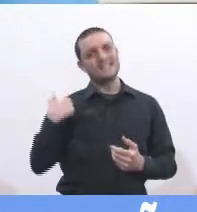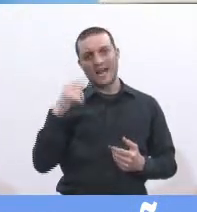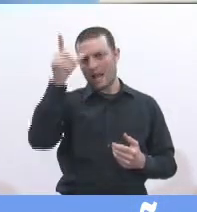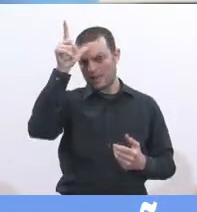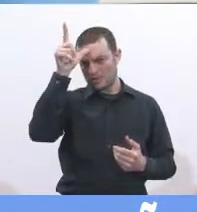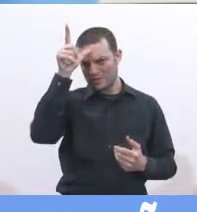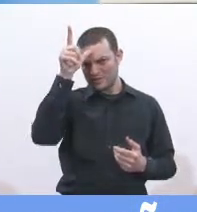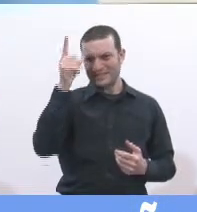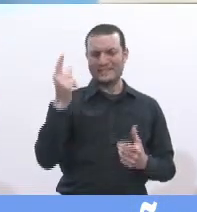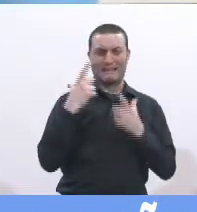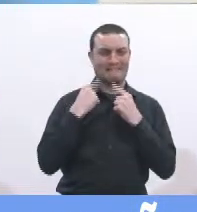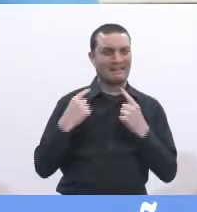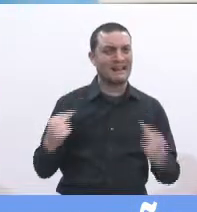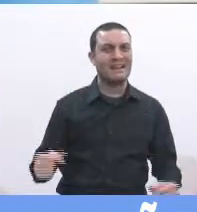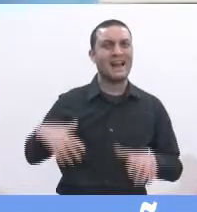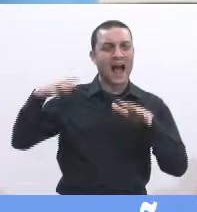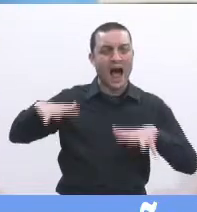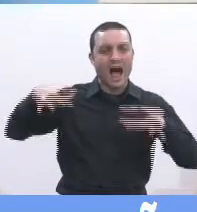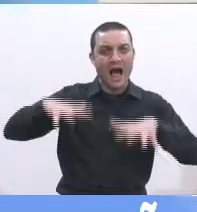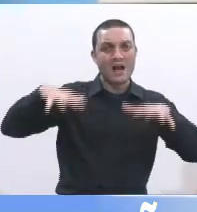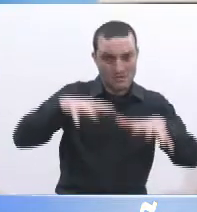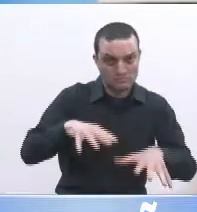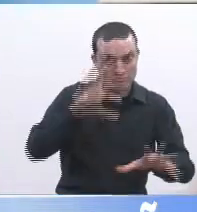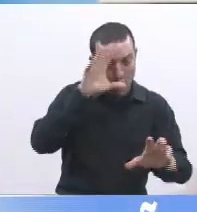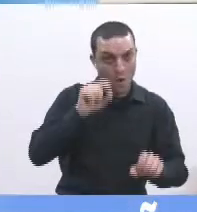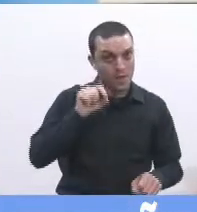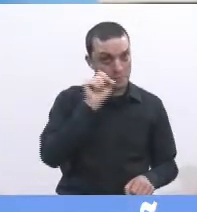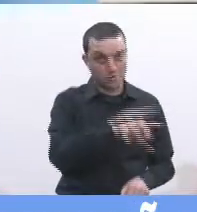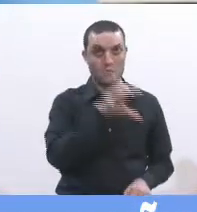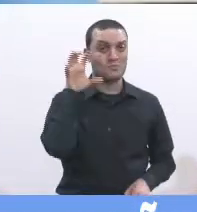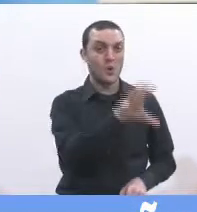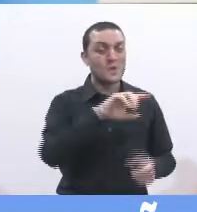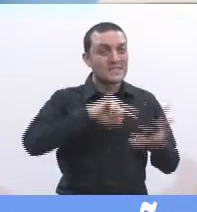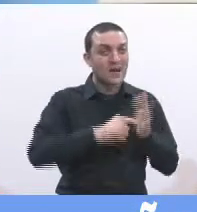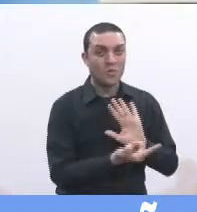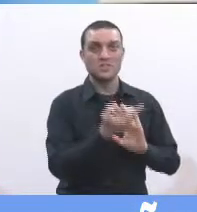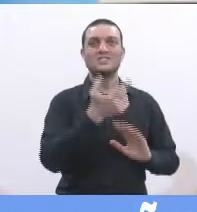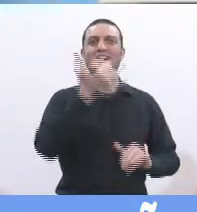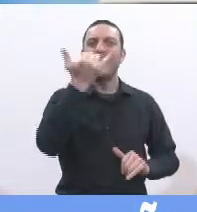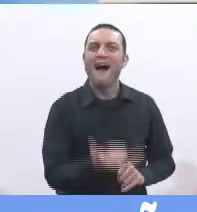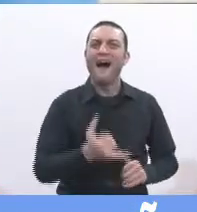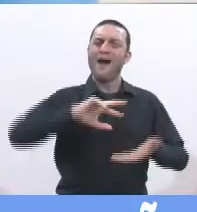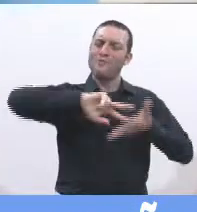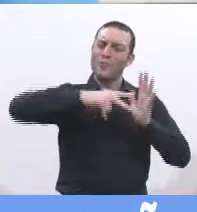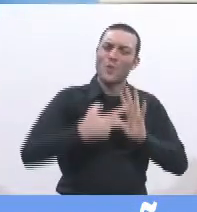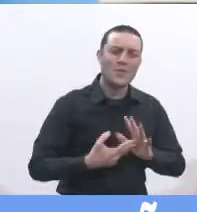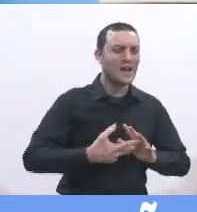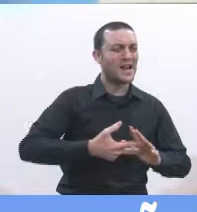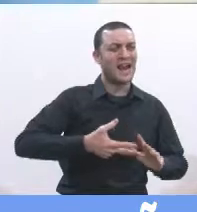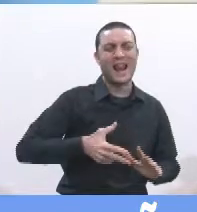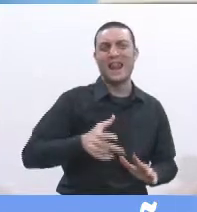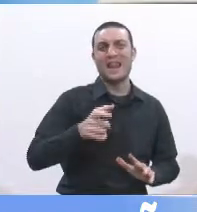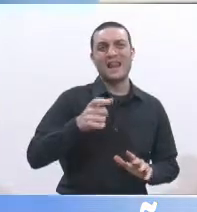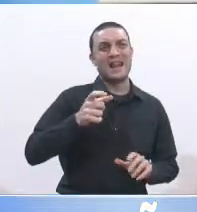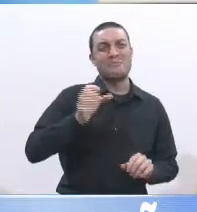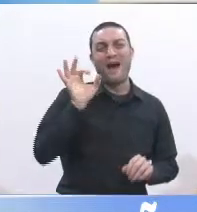provincia de Buenos Aires, que tiene problemas reales, concretos, estructurales, hace décadas,